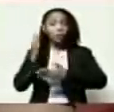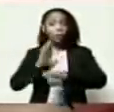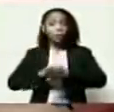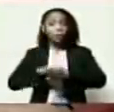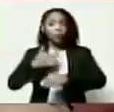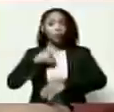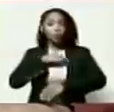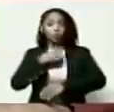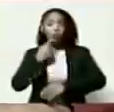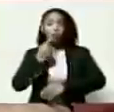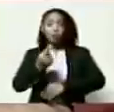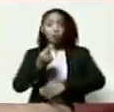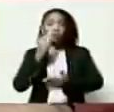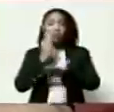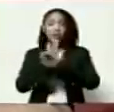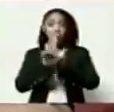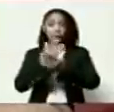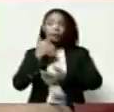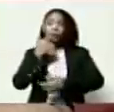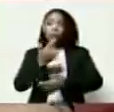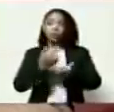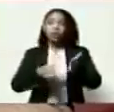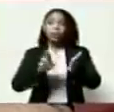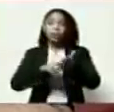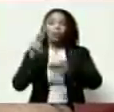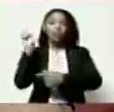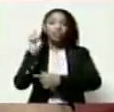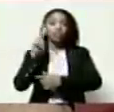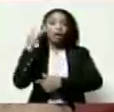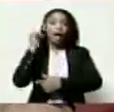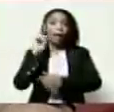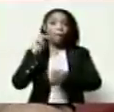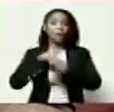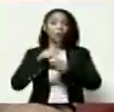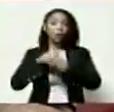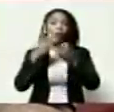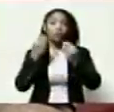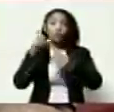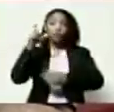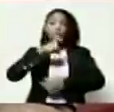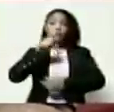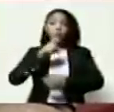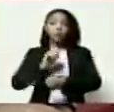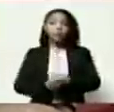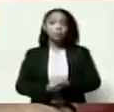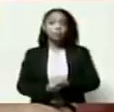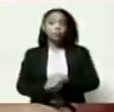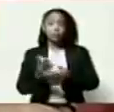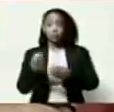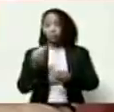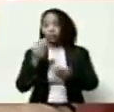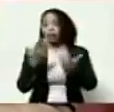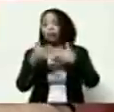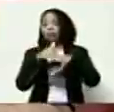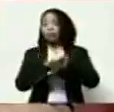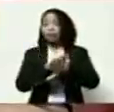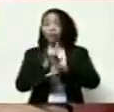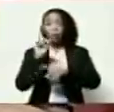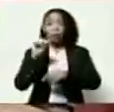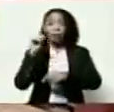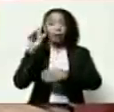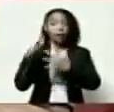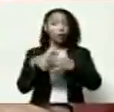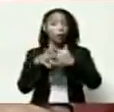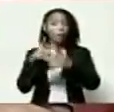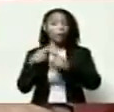dicho, siempre lo hemos dicho, que Venezuela tiene el petróleo que muchos necesitan, incluido Estados Unidos. Pero también